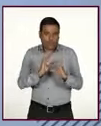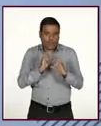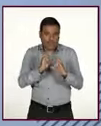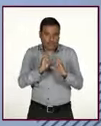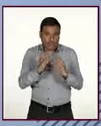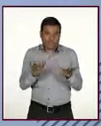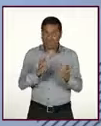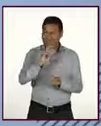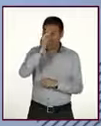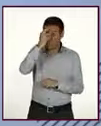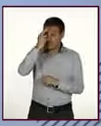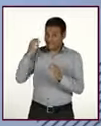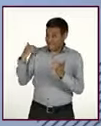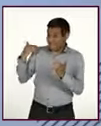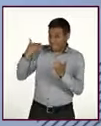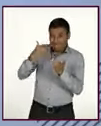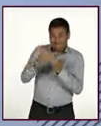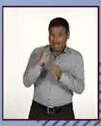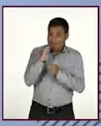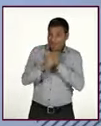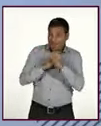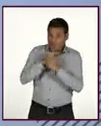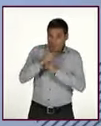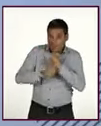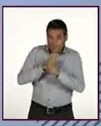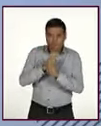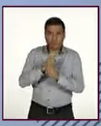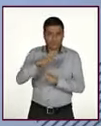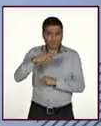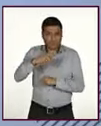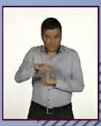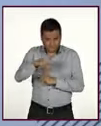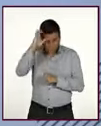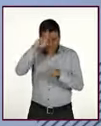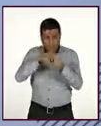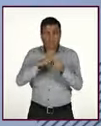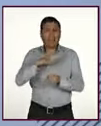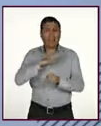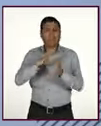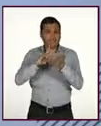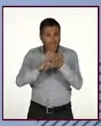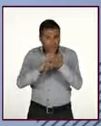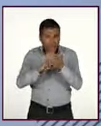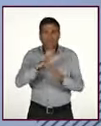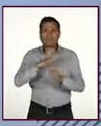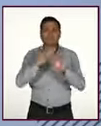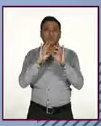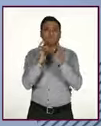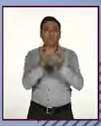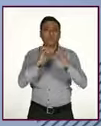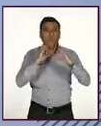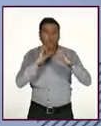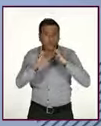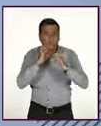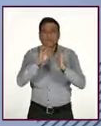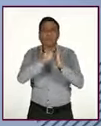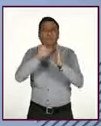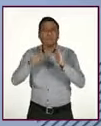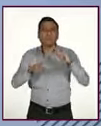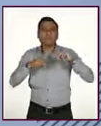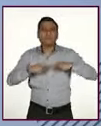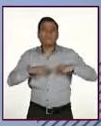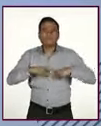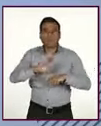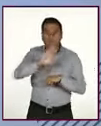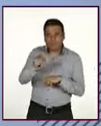históricamente y culturalmente tenemos valores y tenemos formas de comunicarnos, de atender. Cuando fallece un familiar,